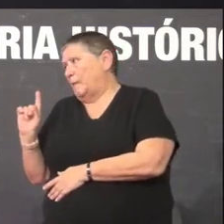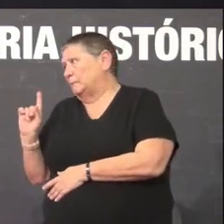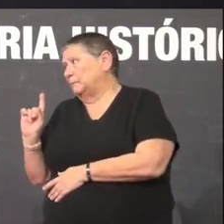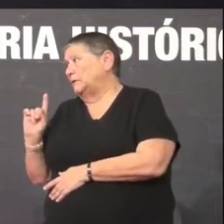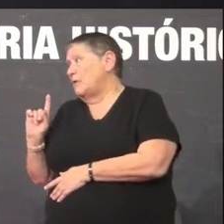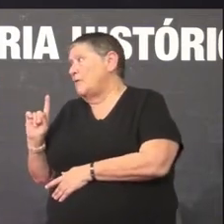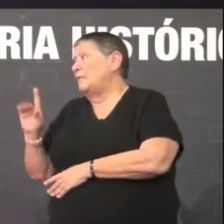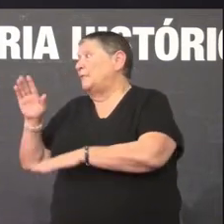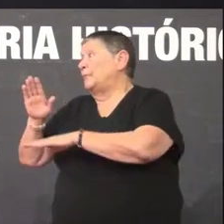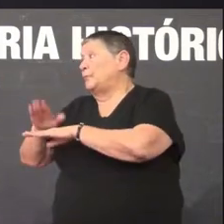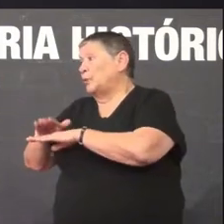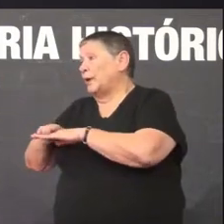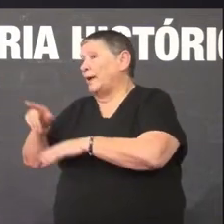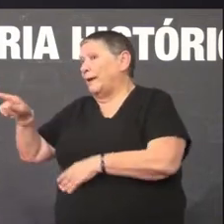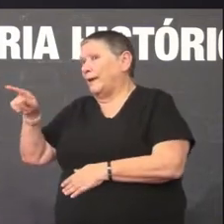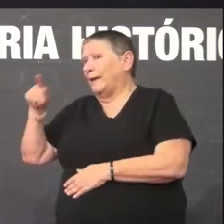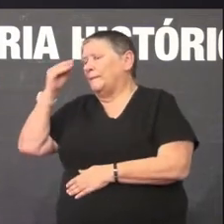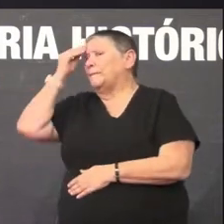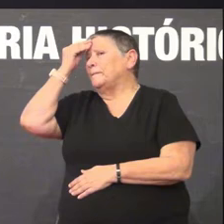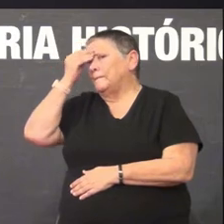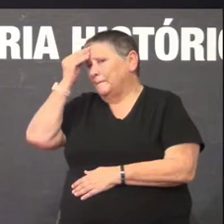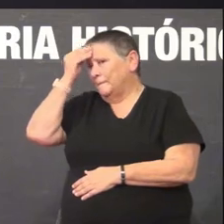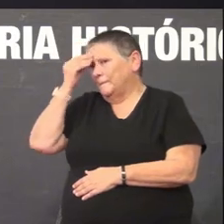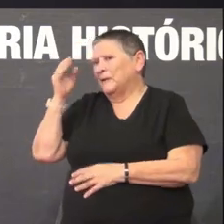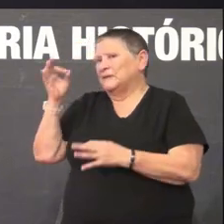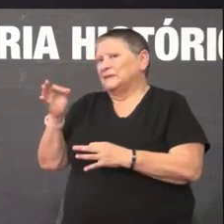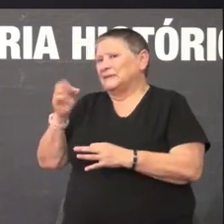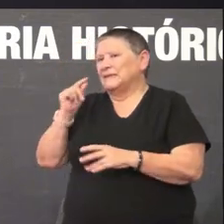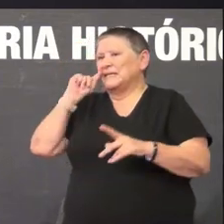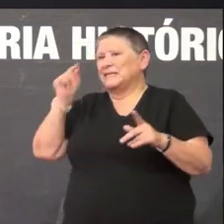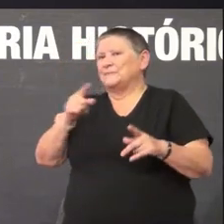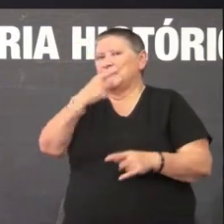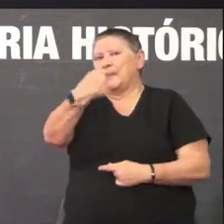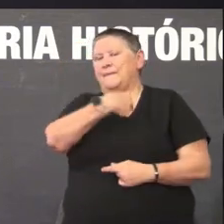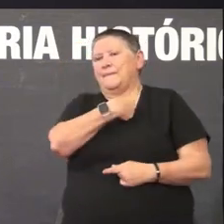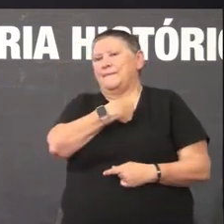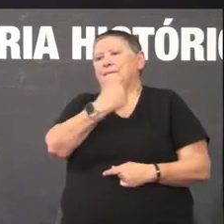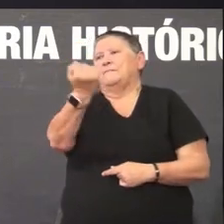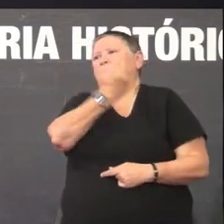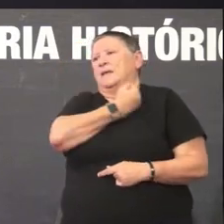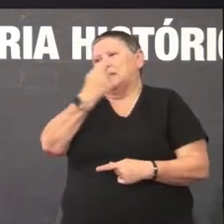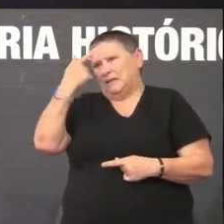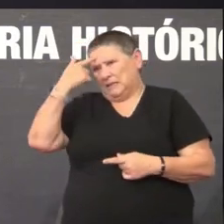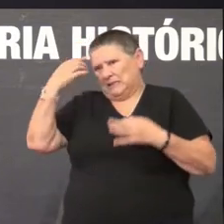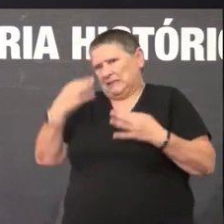Porque ella estaba convencida de que los espías iban a cargársela.